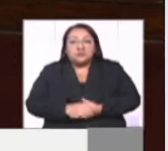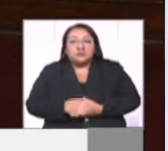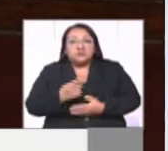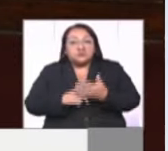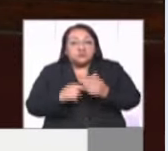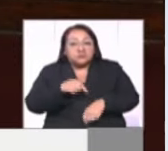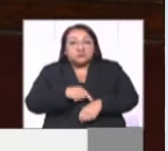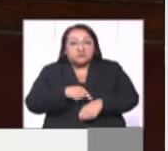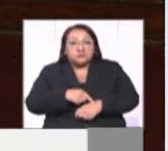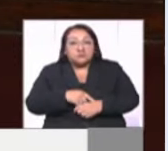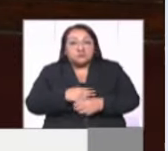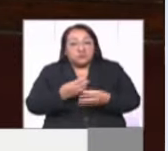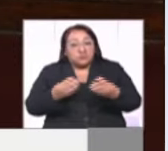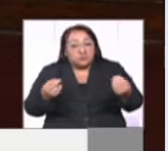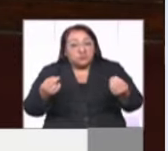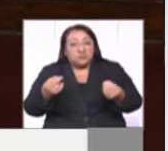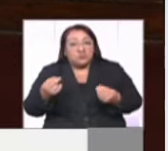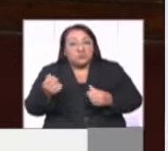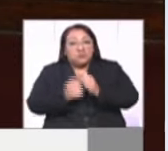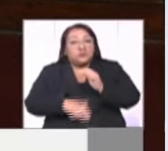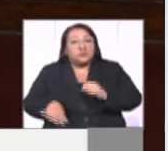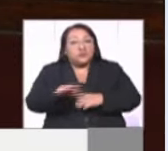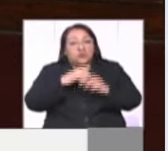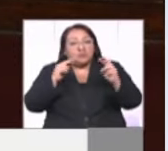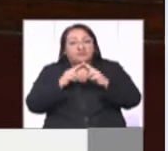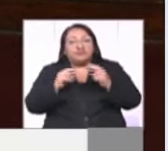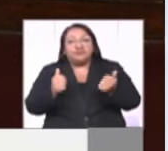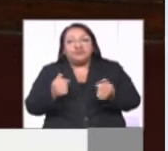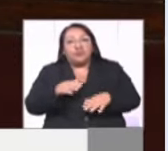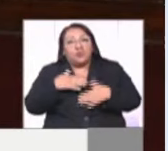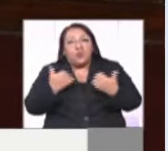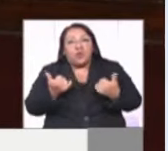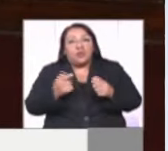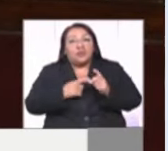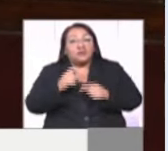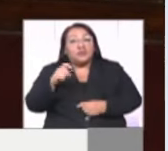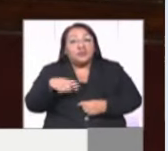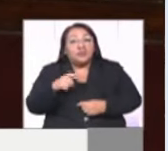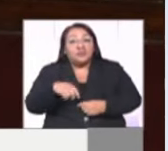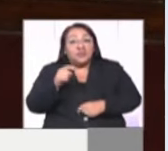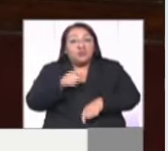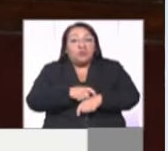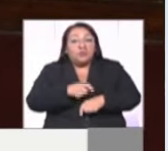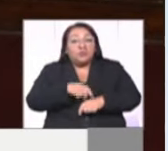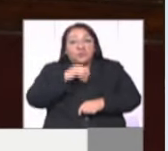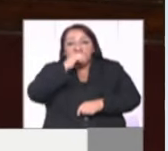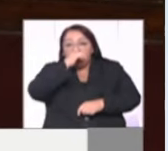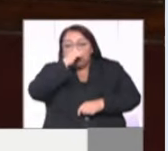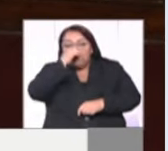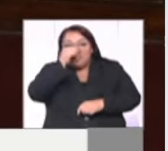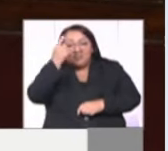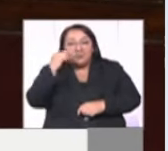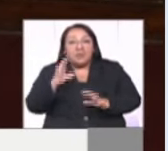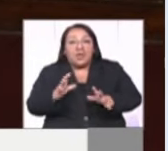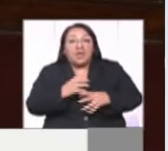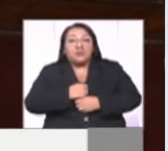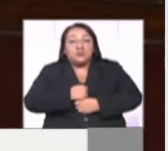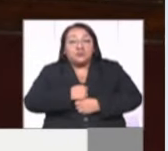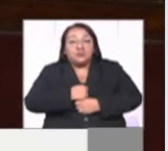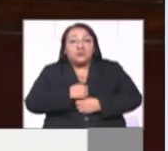momento muchos de nuestros hermanos se encuentran. Necesitan en estos momentos para asumir